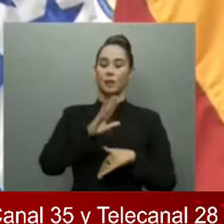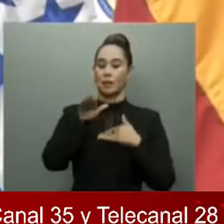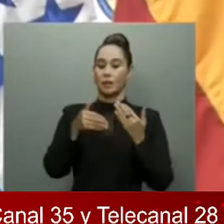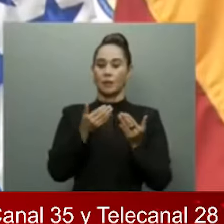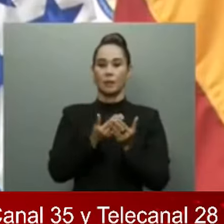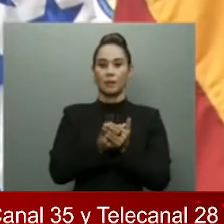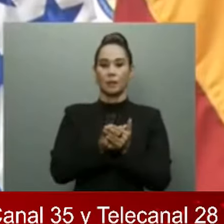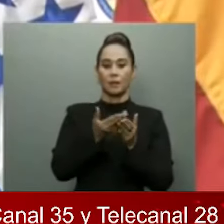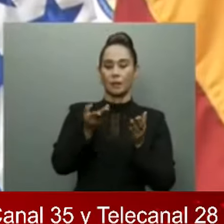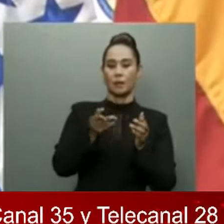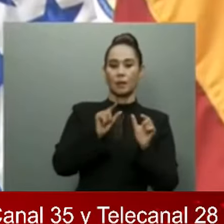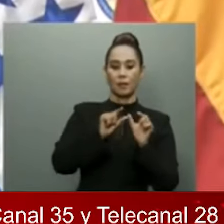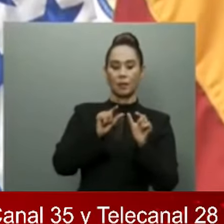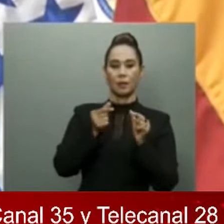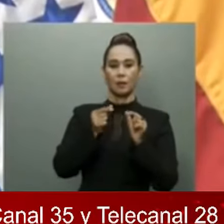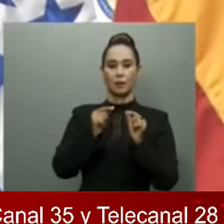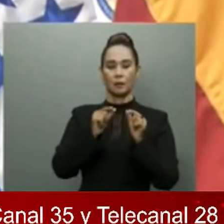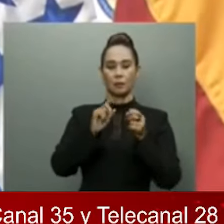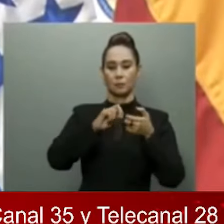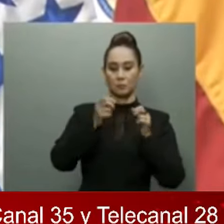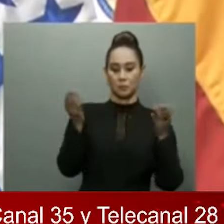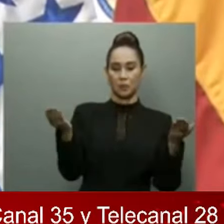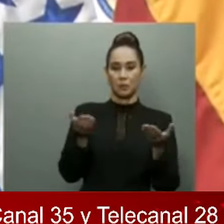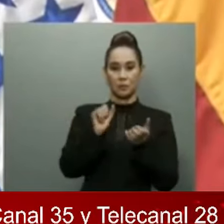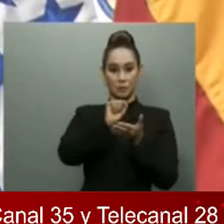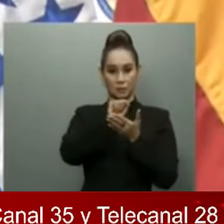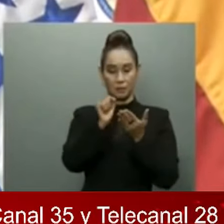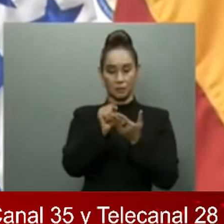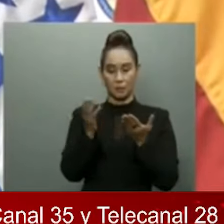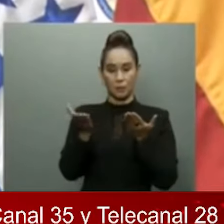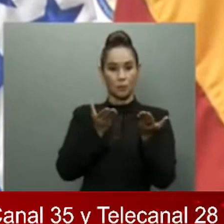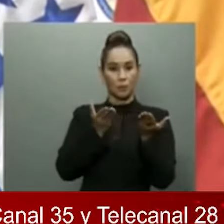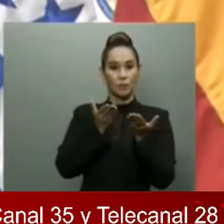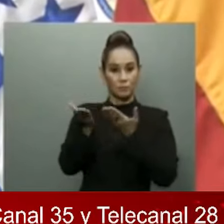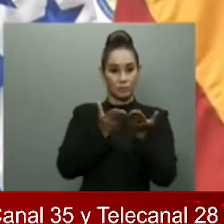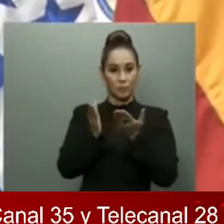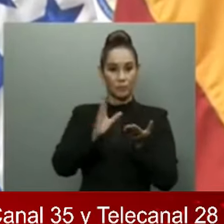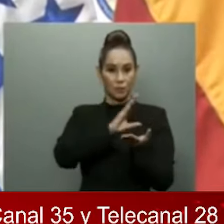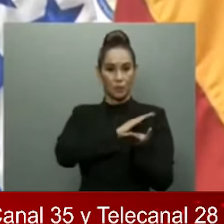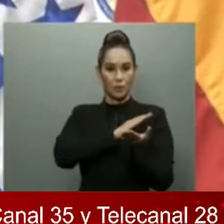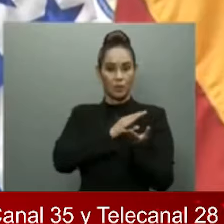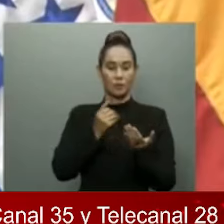cada gestión eficiente y eficaz de nuestro servicio policial.